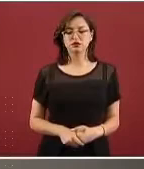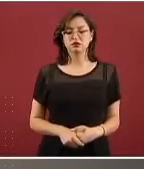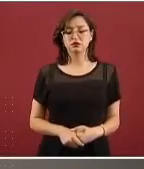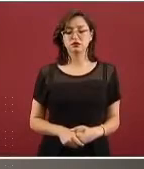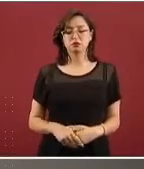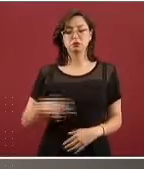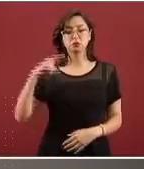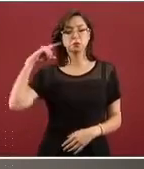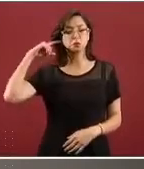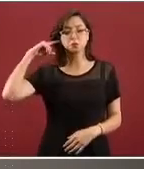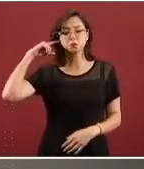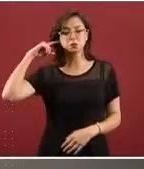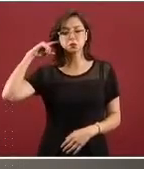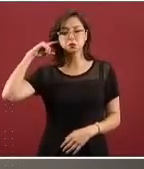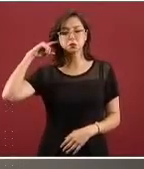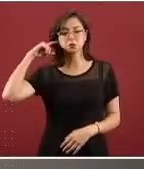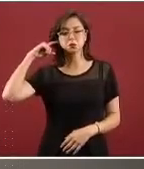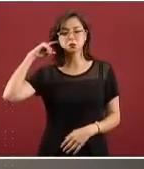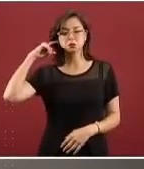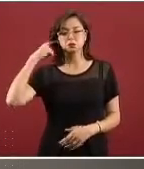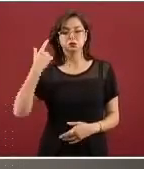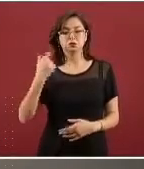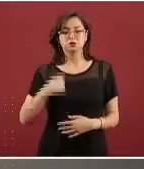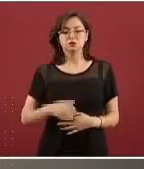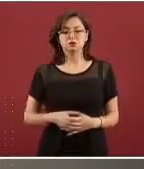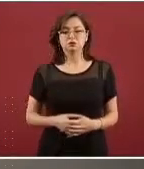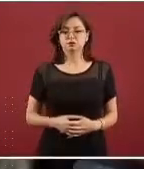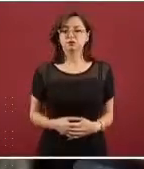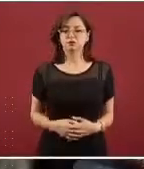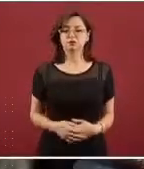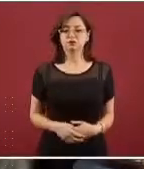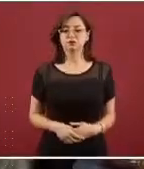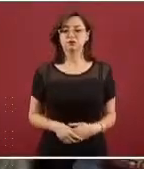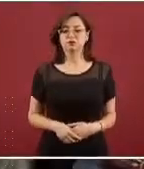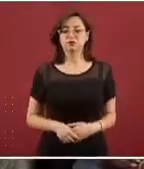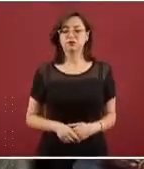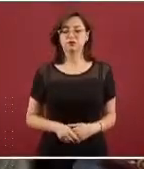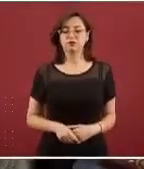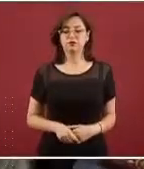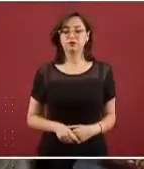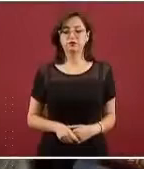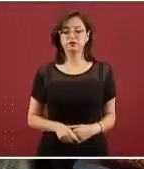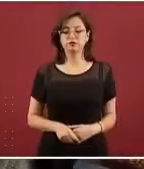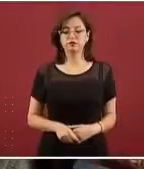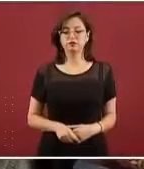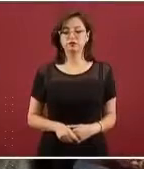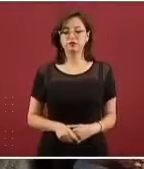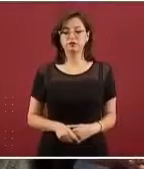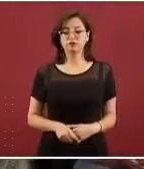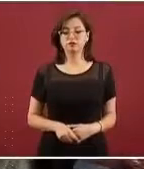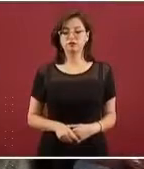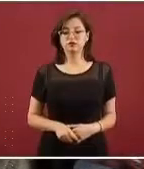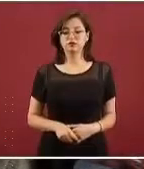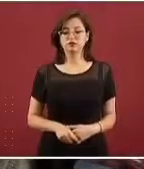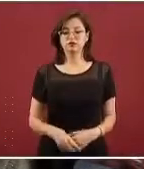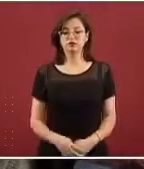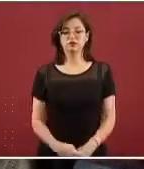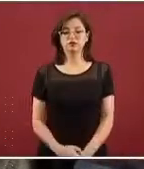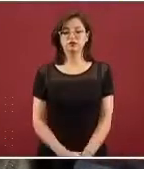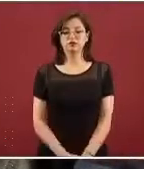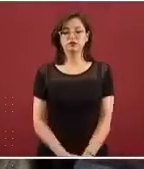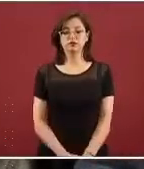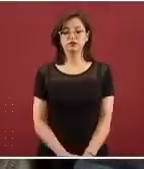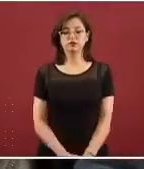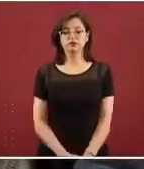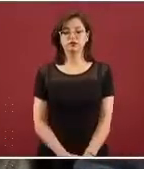Doctor Gatell, hablaba usted de si no se toman acciones ahora por parte de la población, se van a ver los estragos en la fase